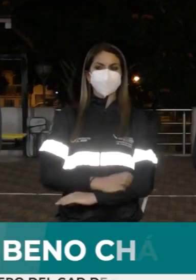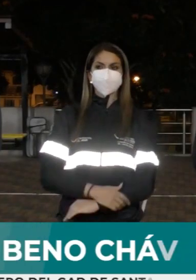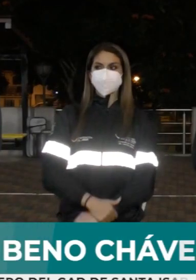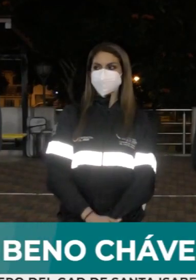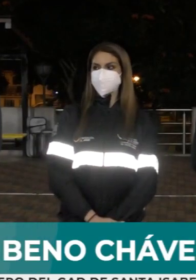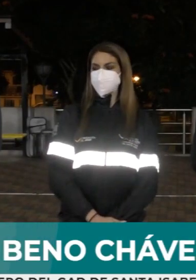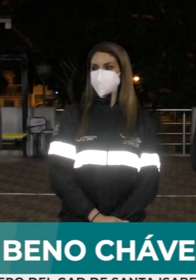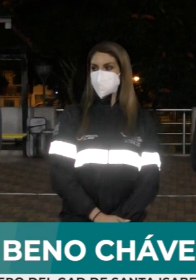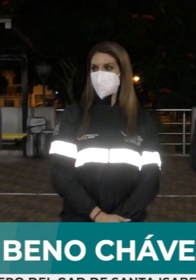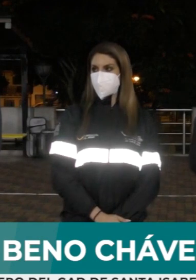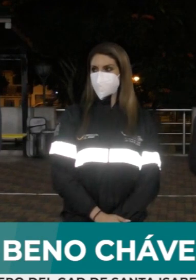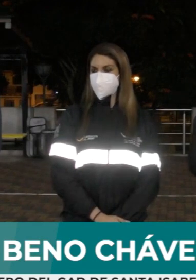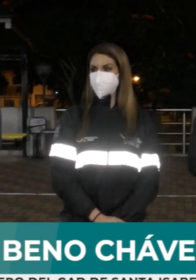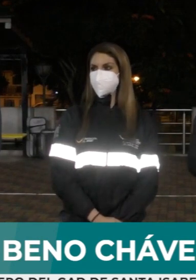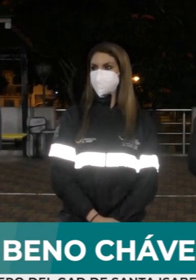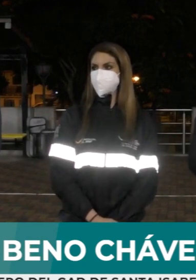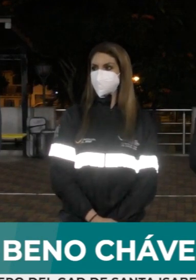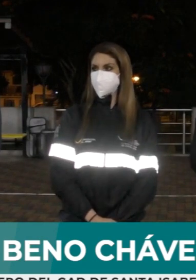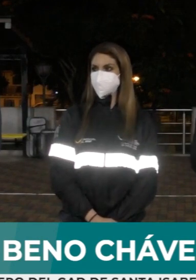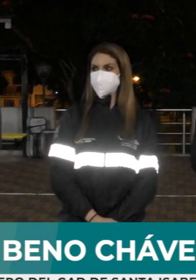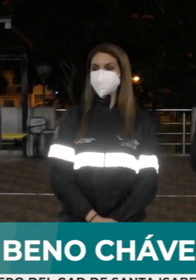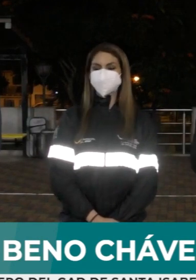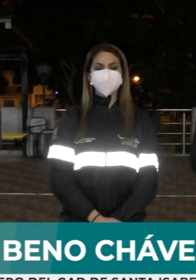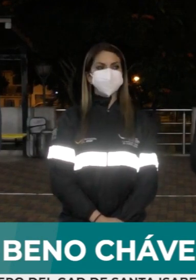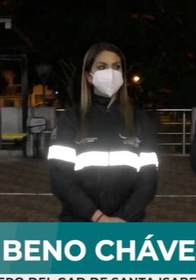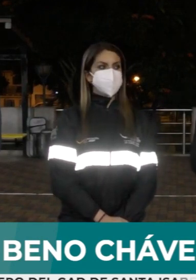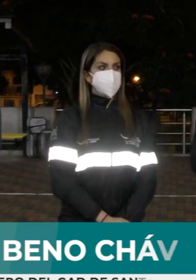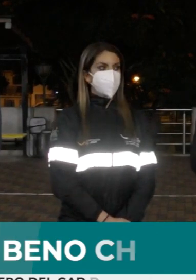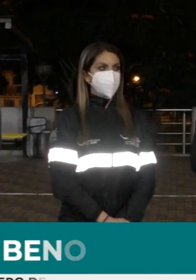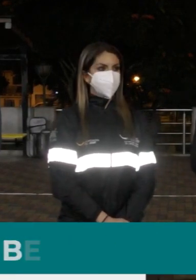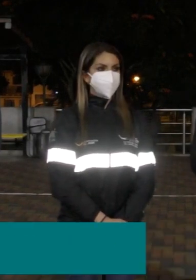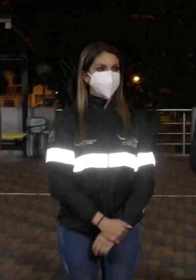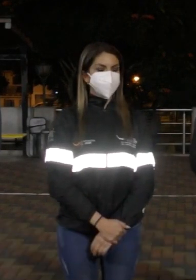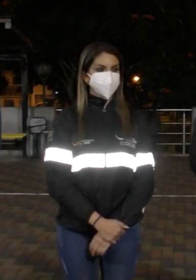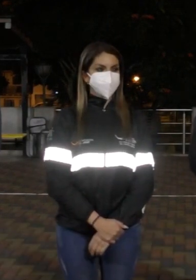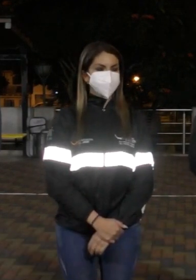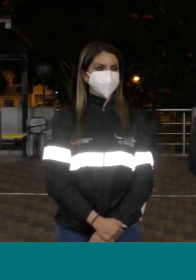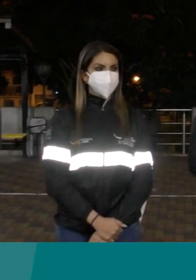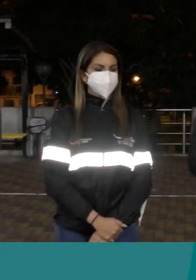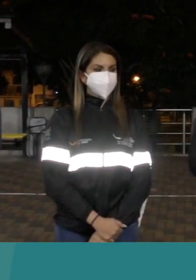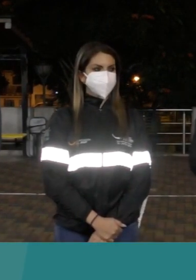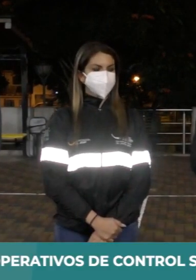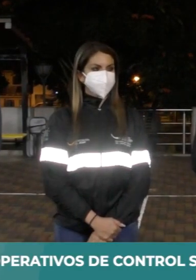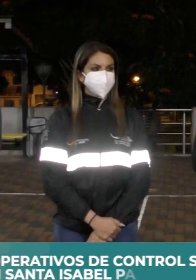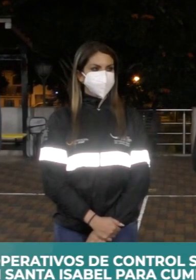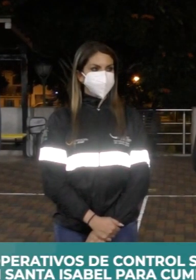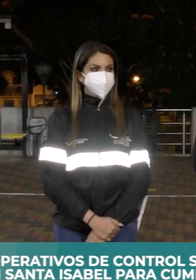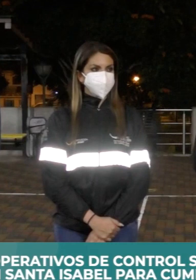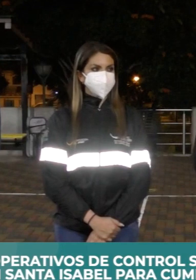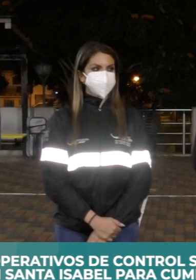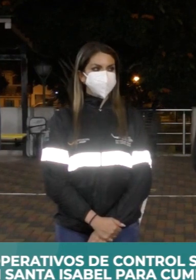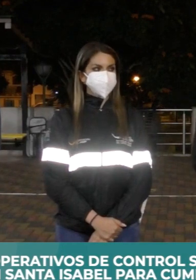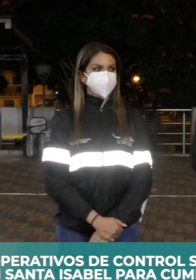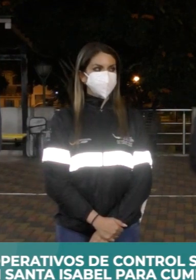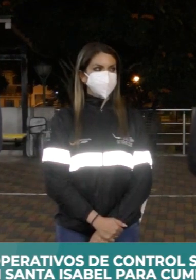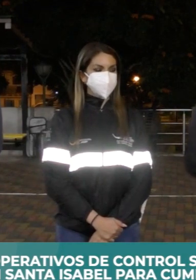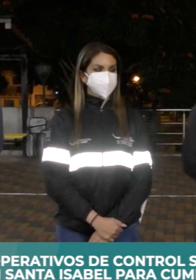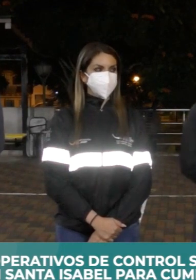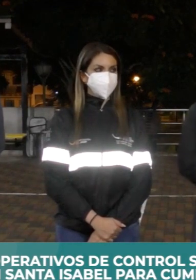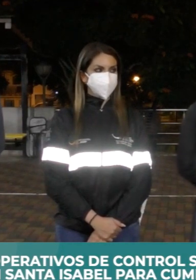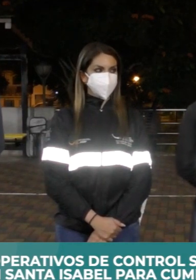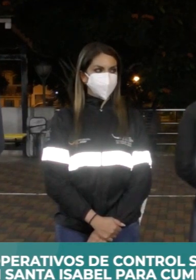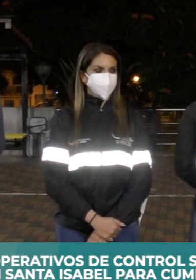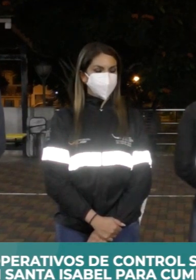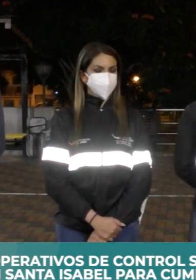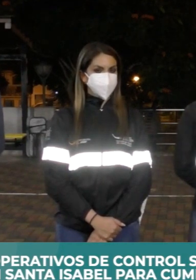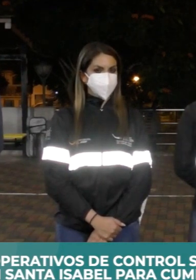Y de alguna manera nosotros, conjuntamente con tenencia política, comisaría, jefatura política,